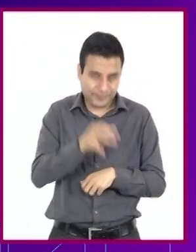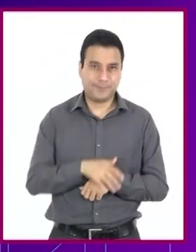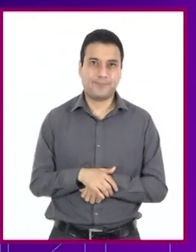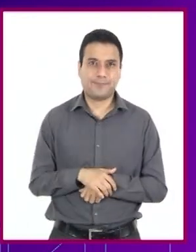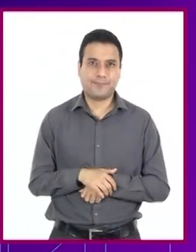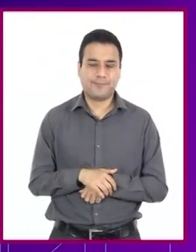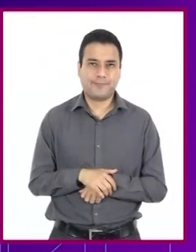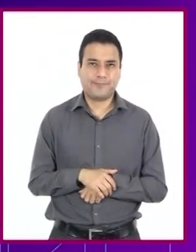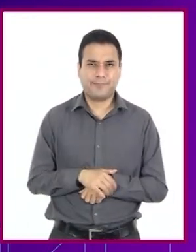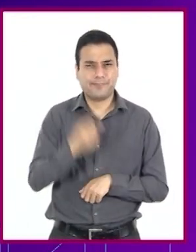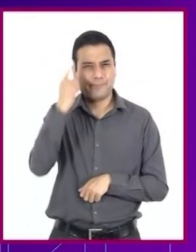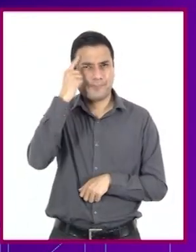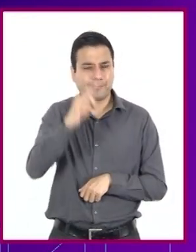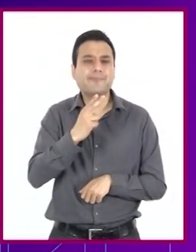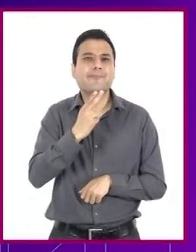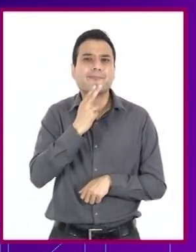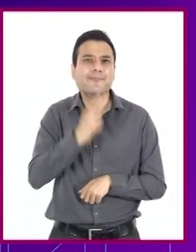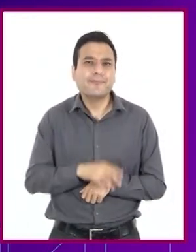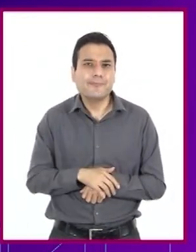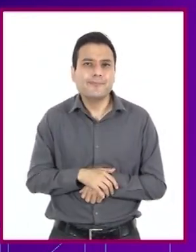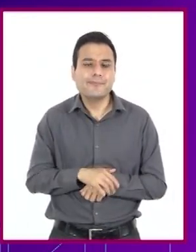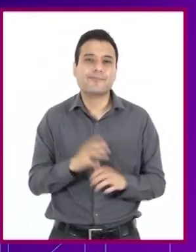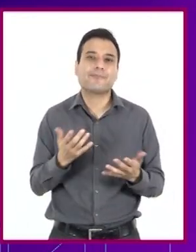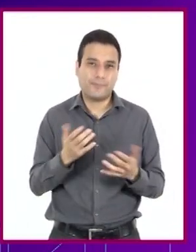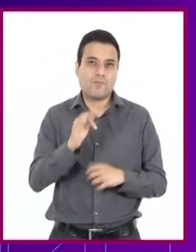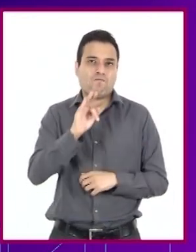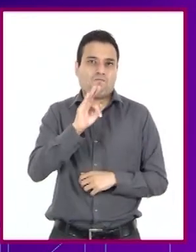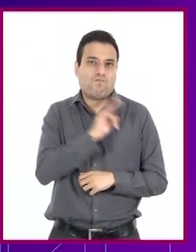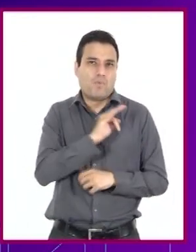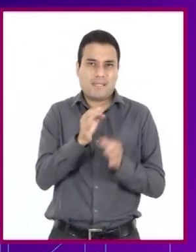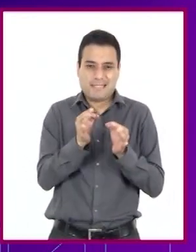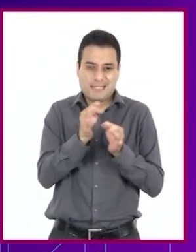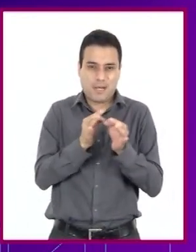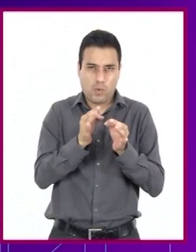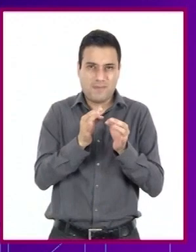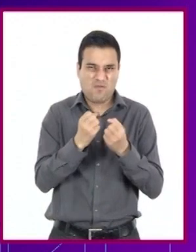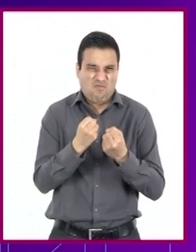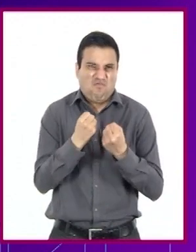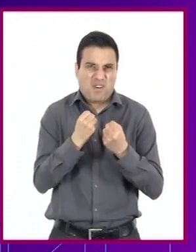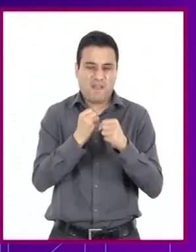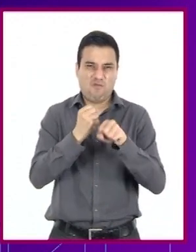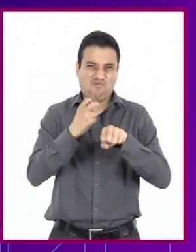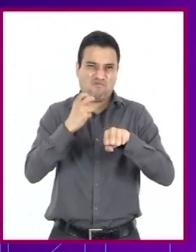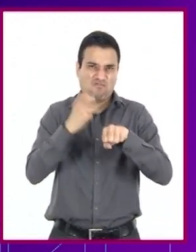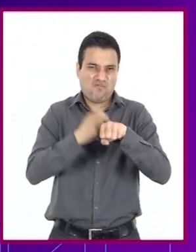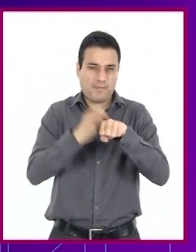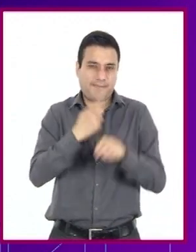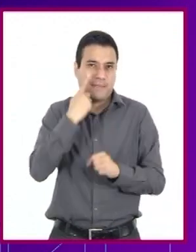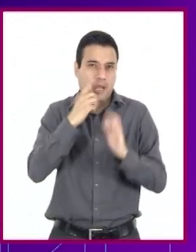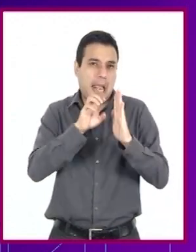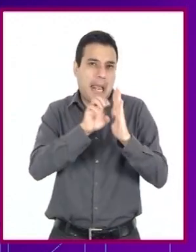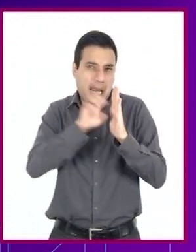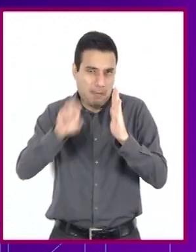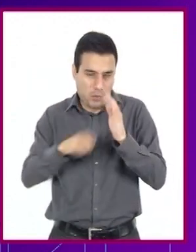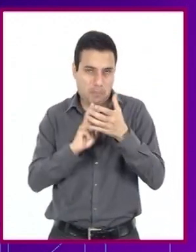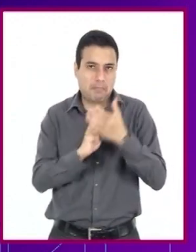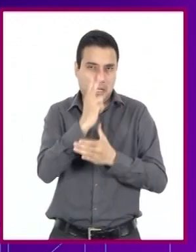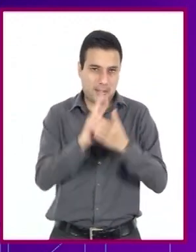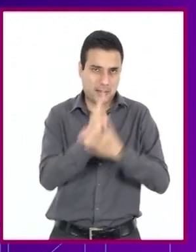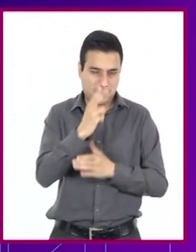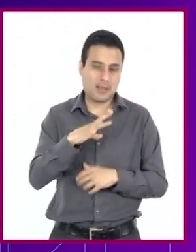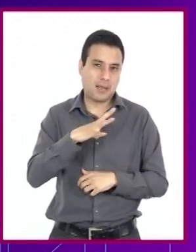que proporciona rigidez y resistencia a la célula y se presenta en algunos organismos como las